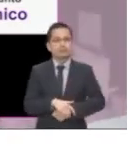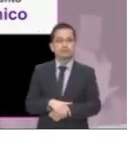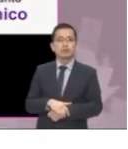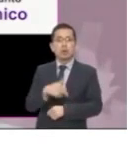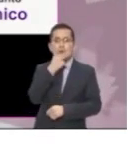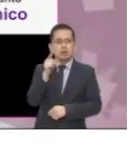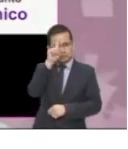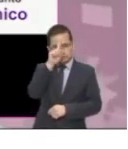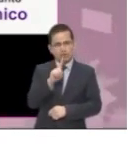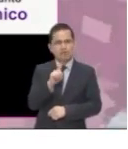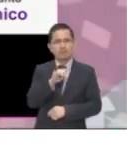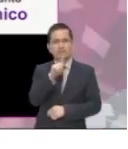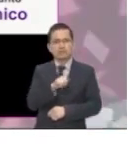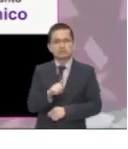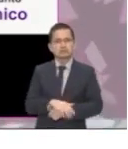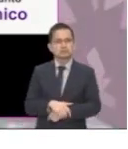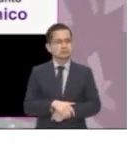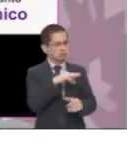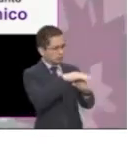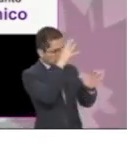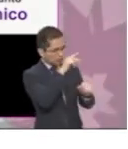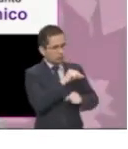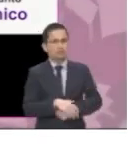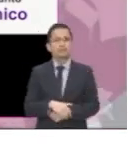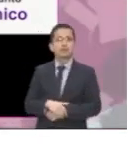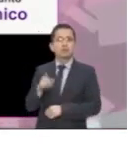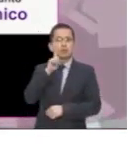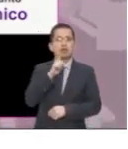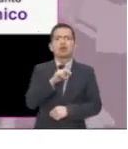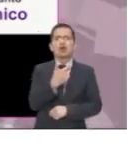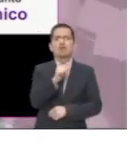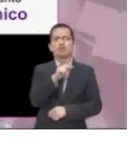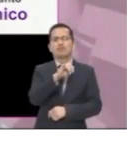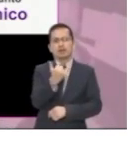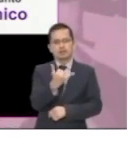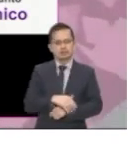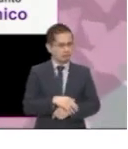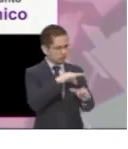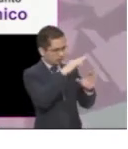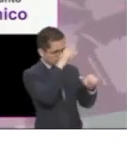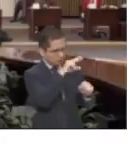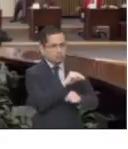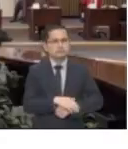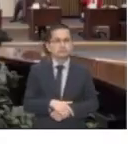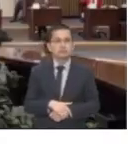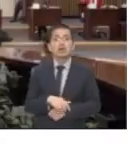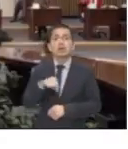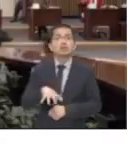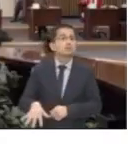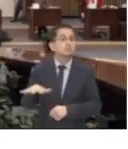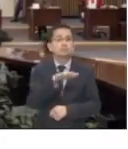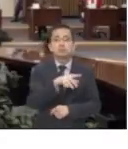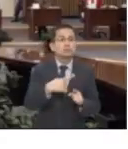de la unión entonces por ahí del mediodía estaremos presentando este recurso de